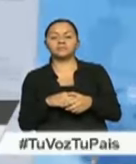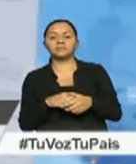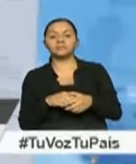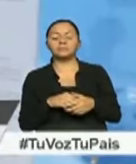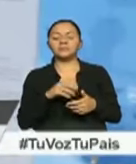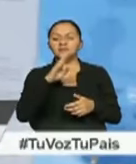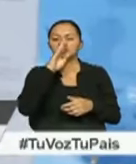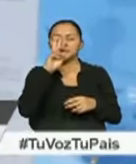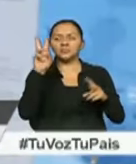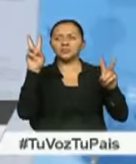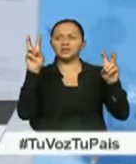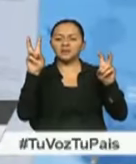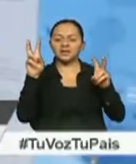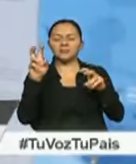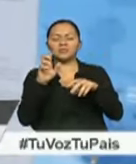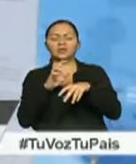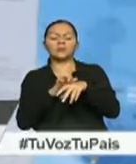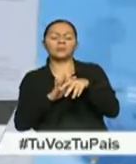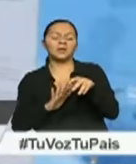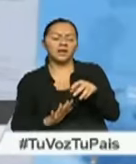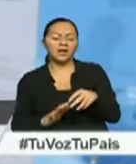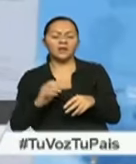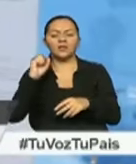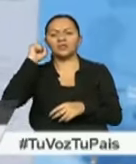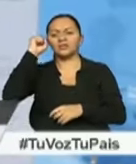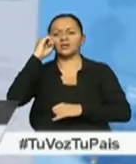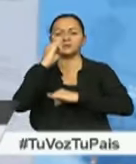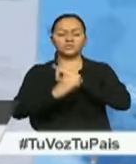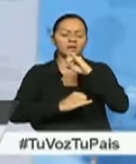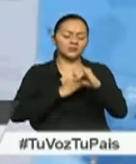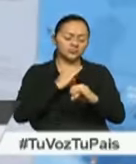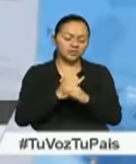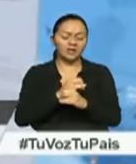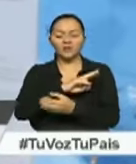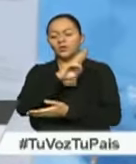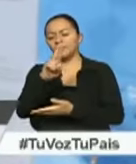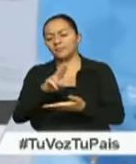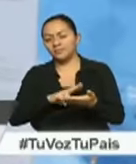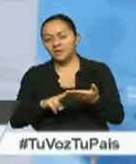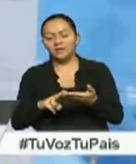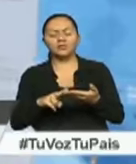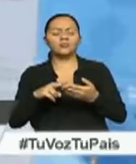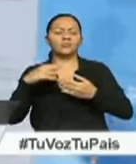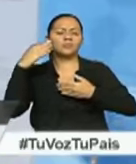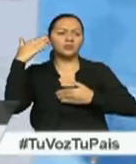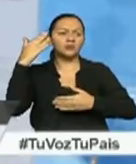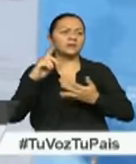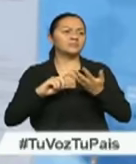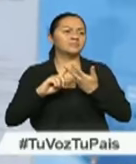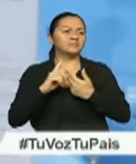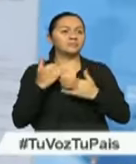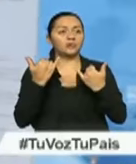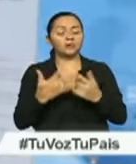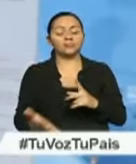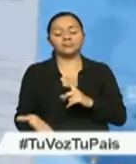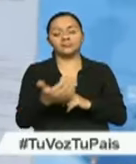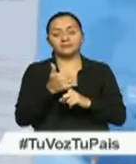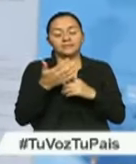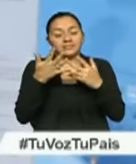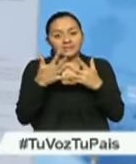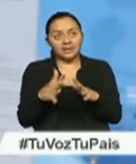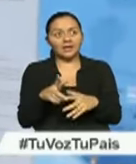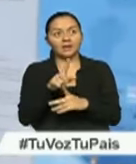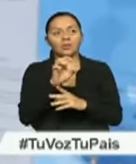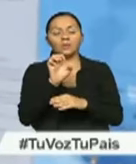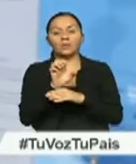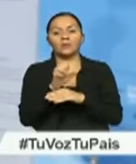tan complicados, complejos, de derecho internacional, geopolítico, y hemos logrado que el